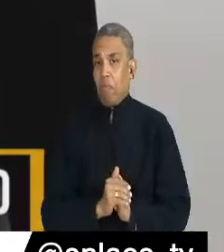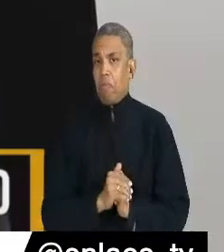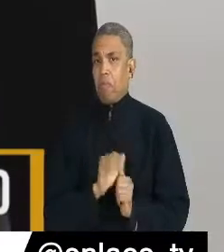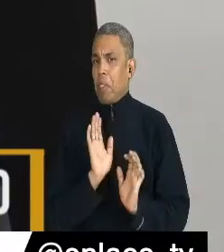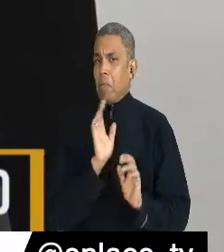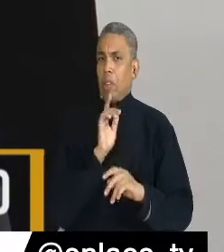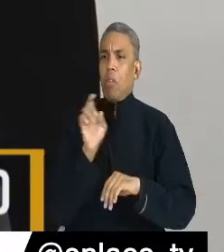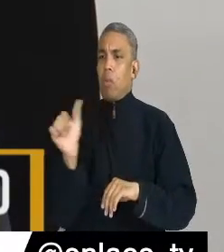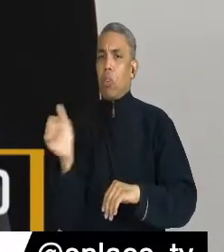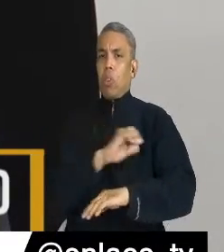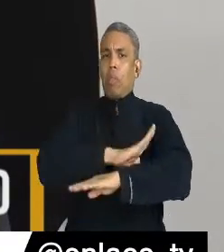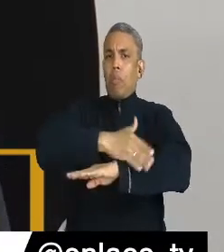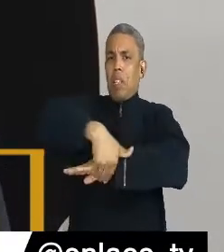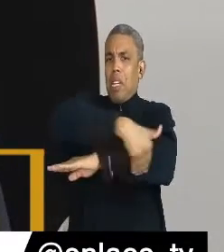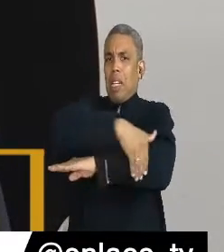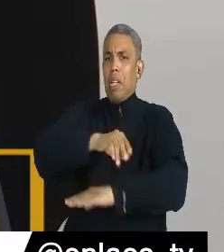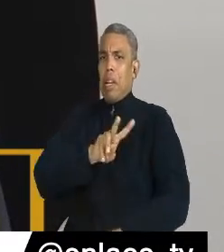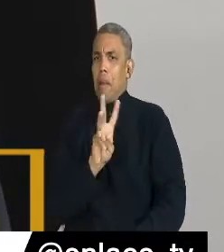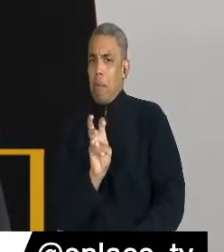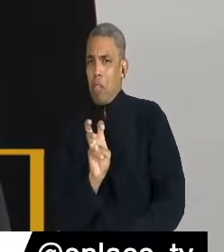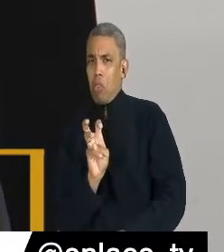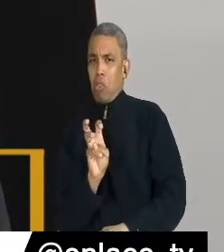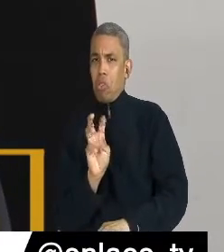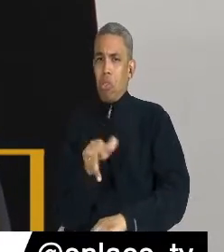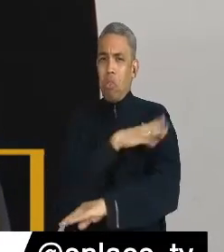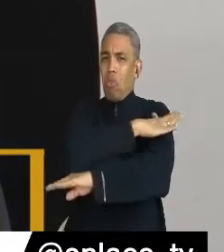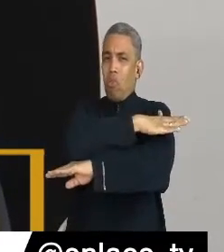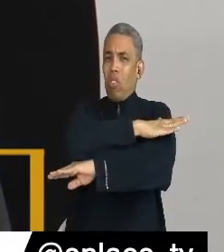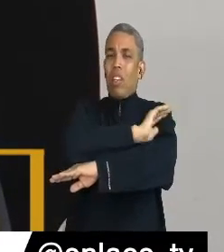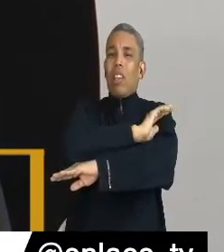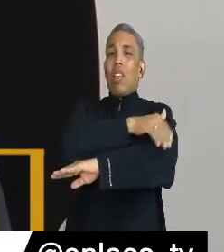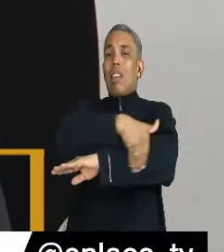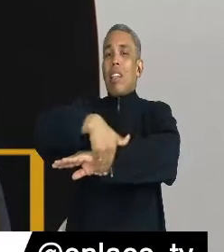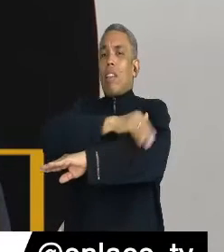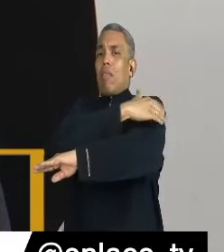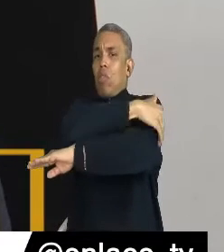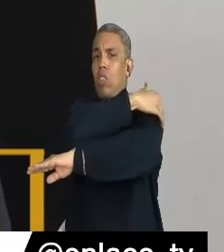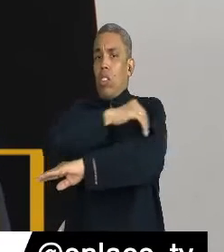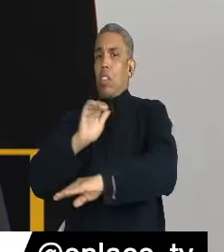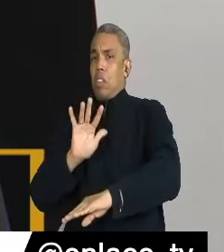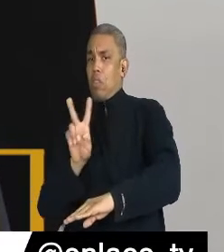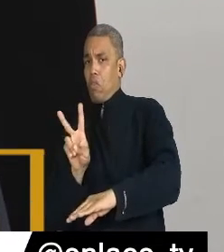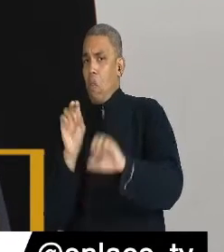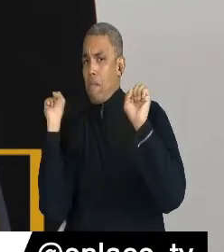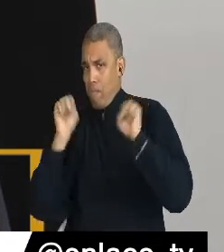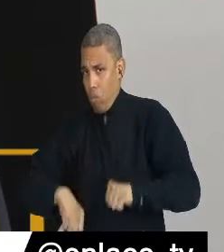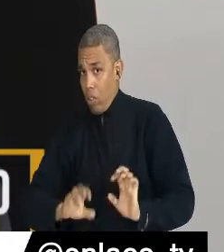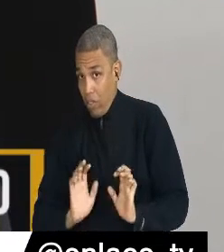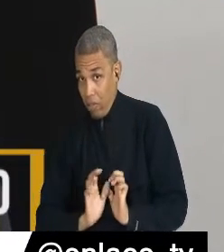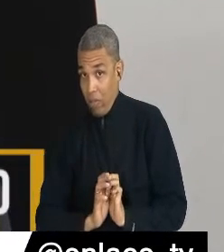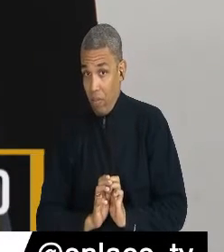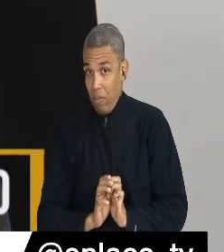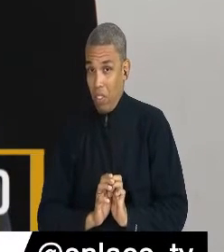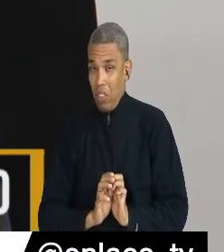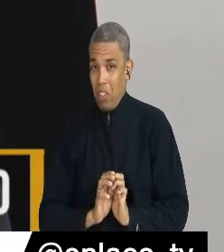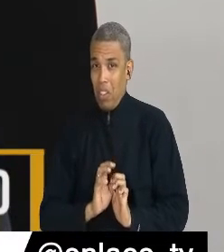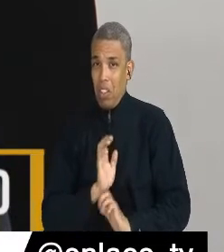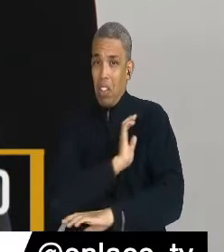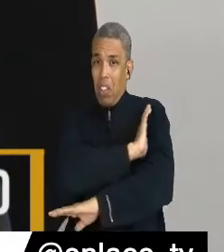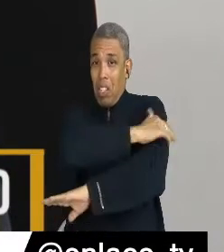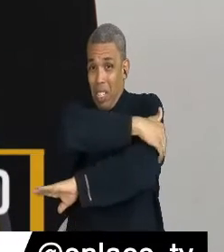ser la carrera 28 con carrera la carrera 28 con calle 52 la calle 52 con carrera